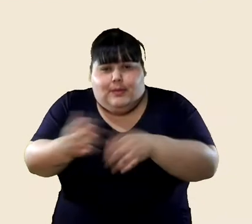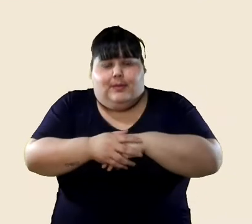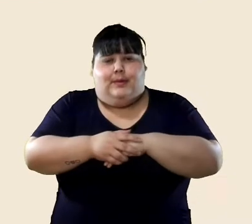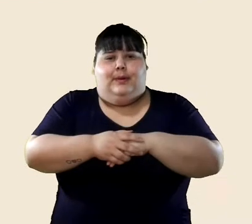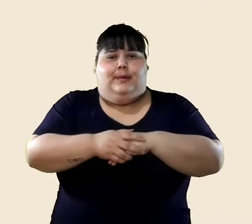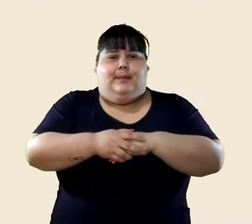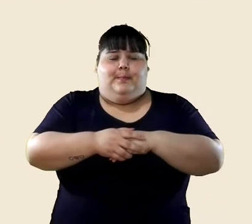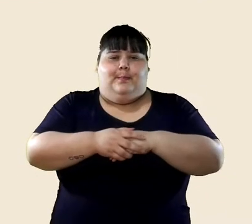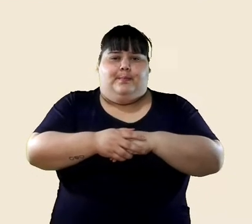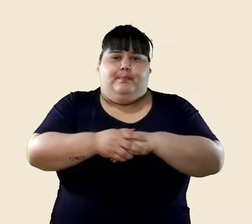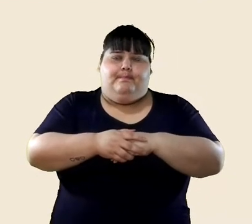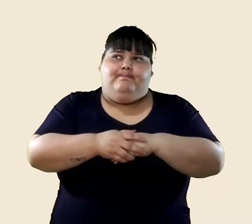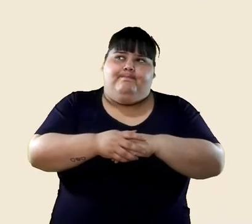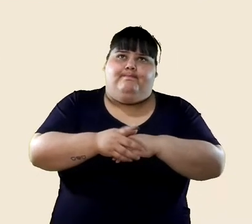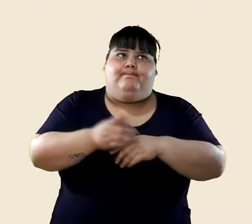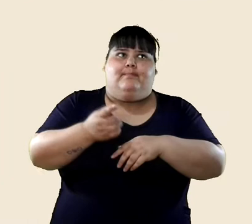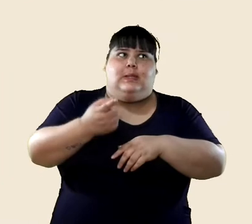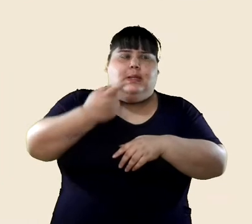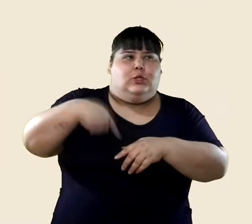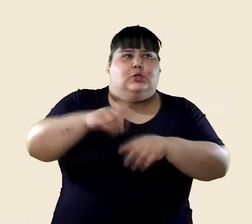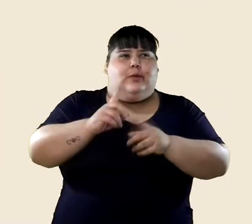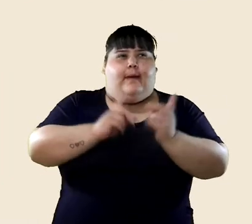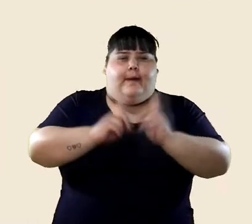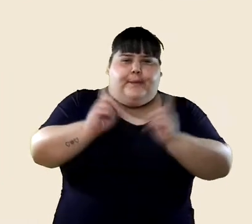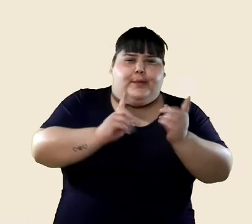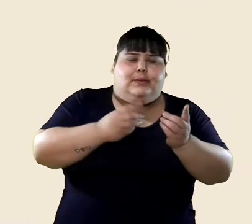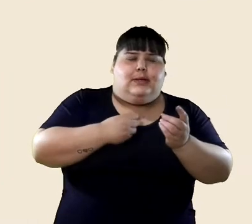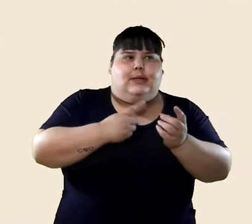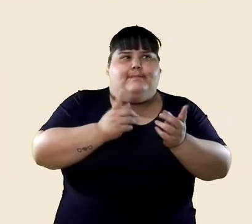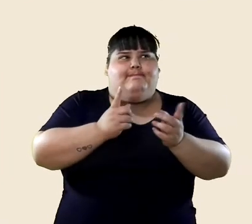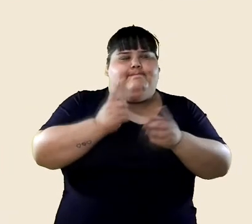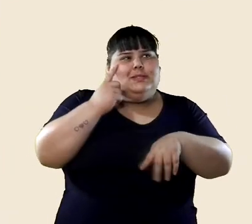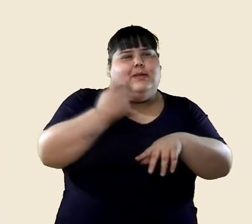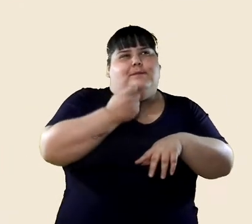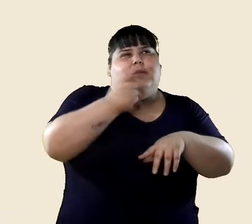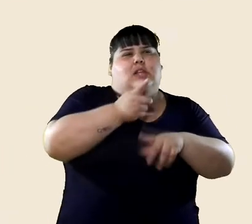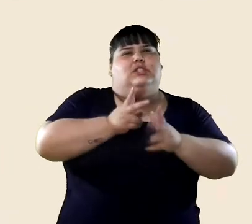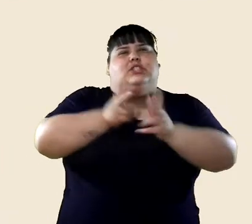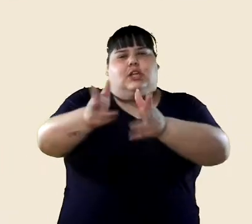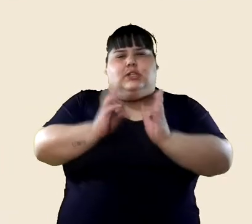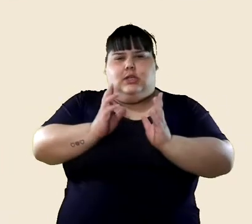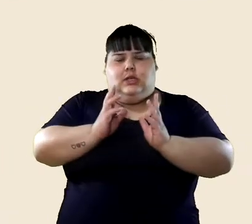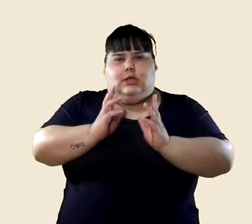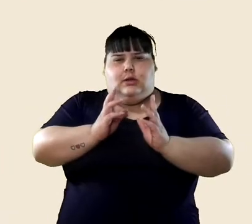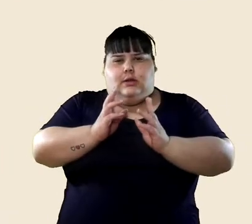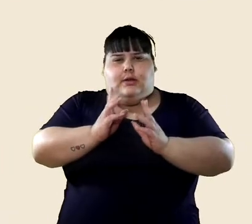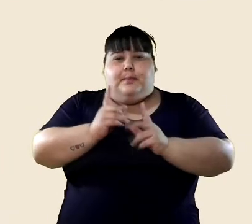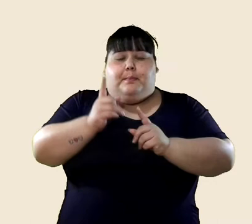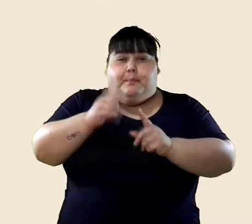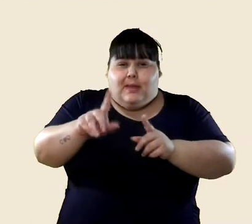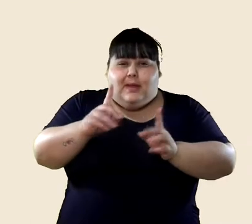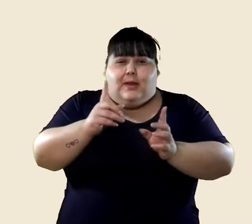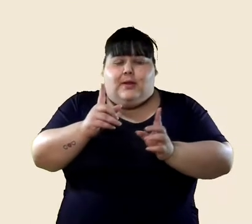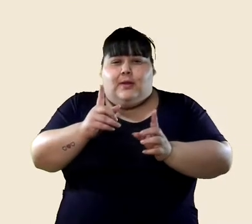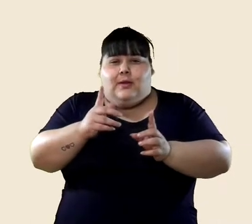A veces, digamos, para nosotros es como muy sencillo a veces decirlo, pero poder entender hasta